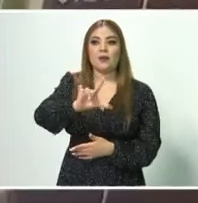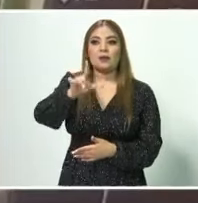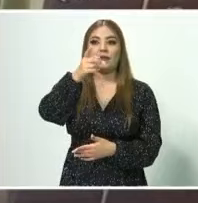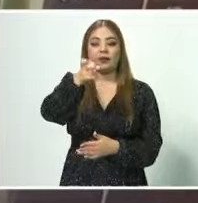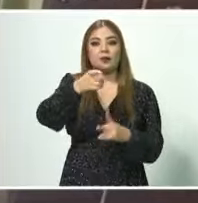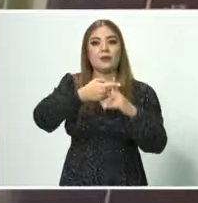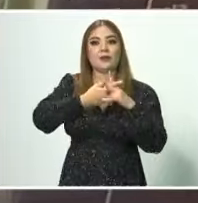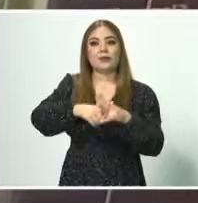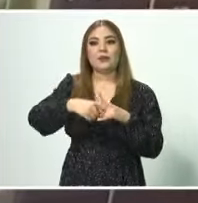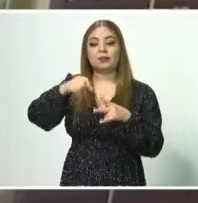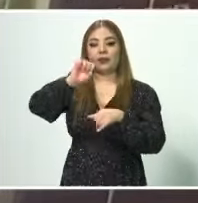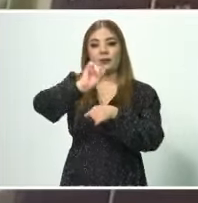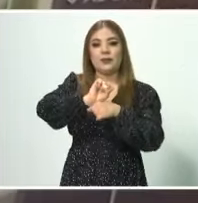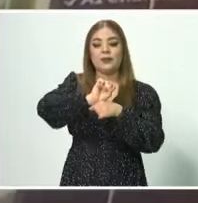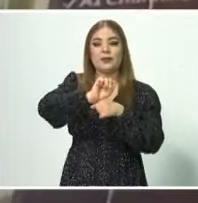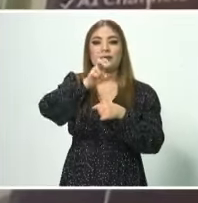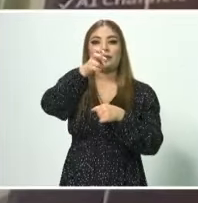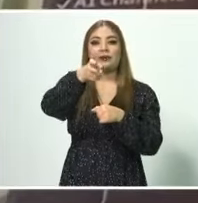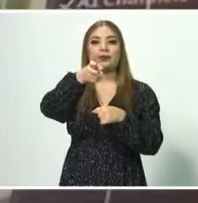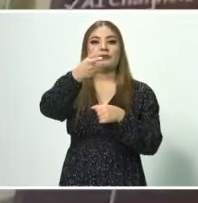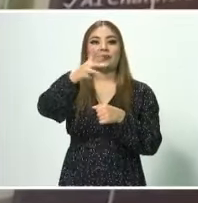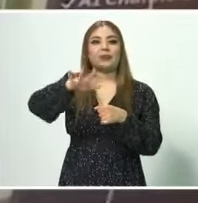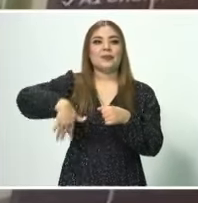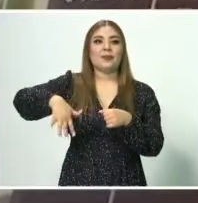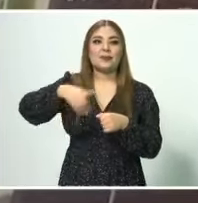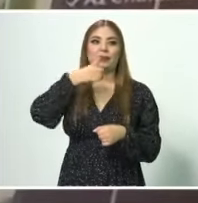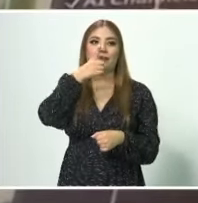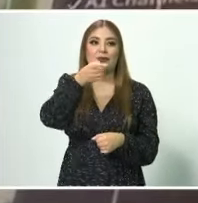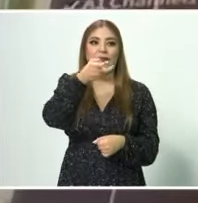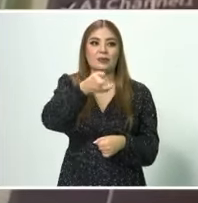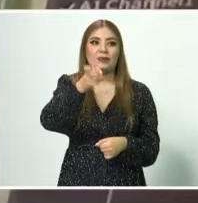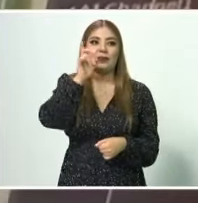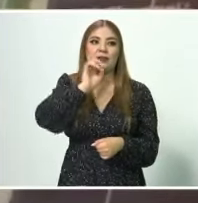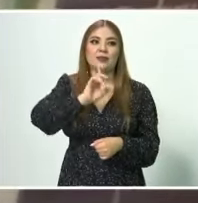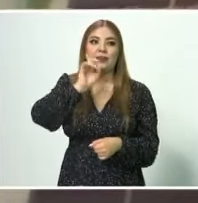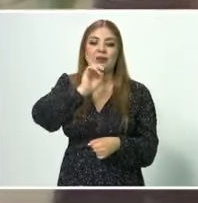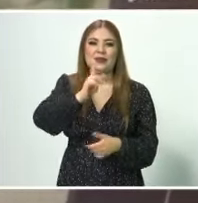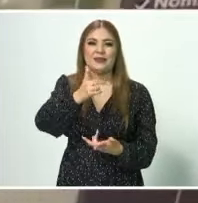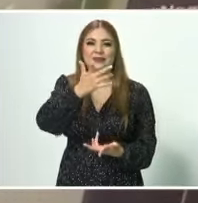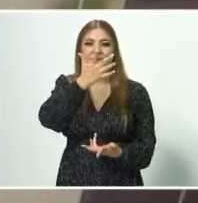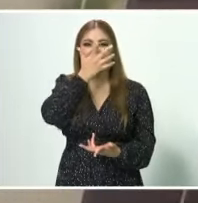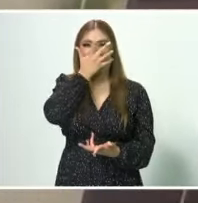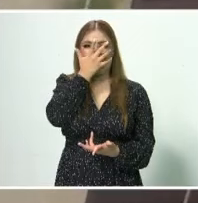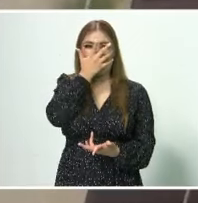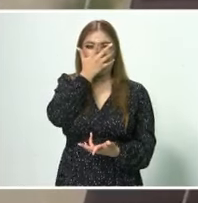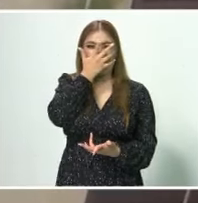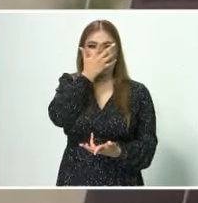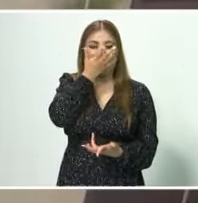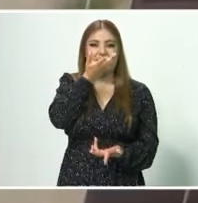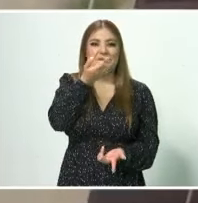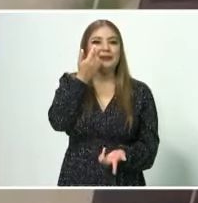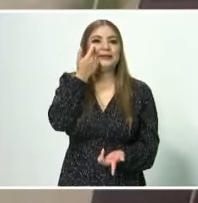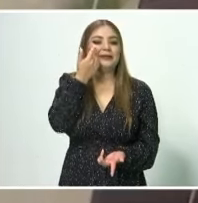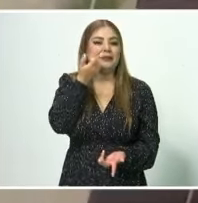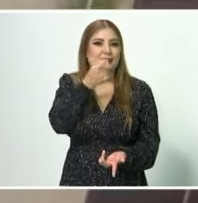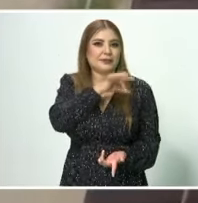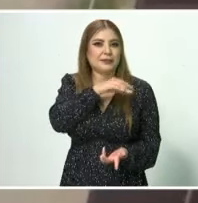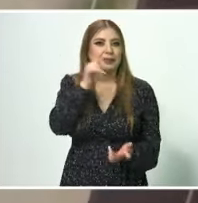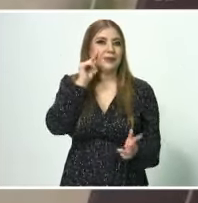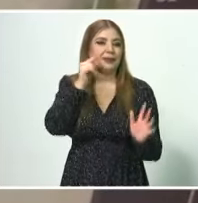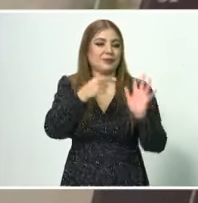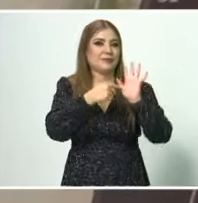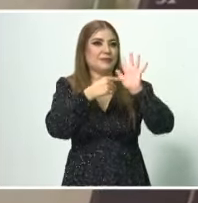semana como bien ya lo adelantaba Valeria una situación bastante penosa que bueno pues se puede presentar a